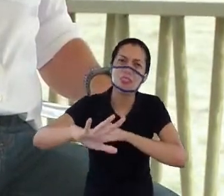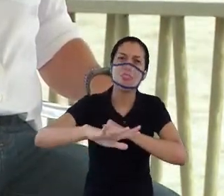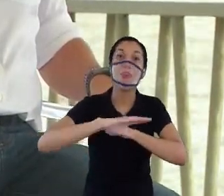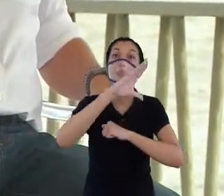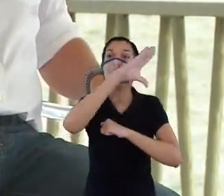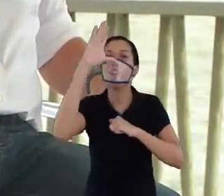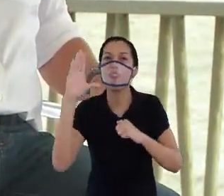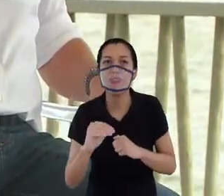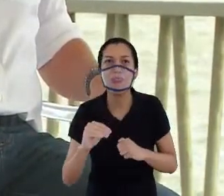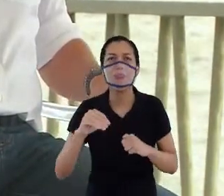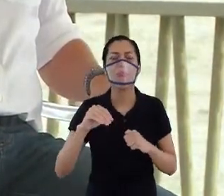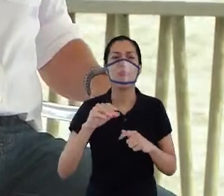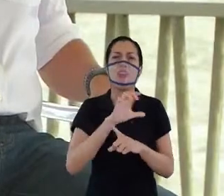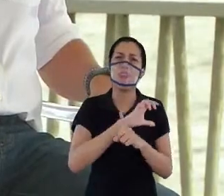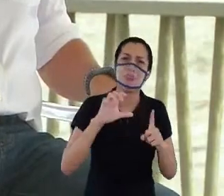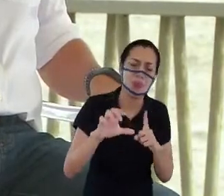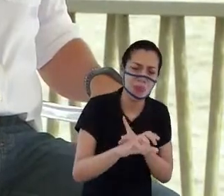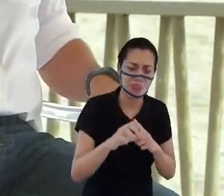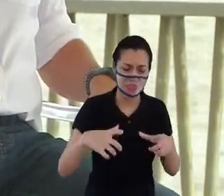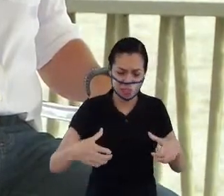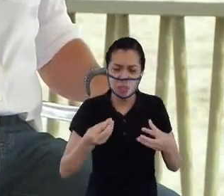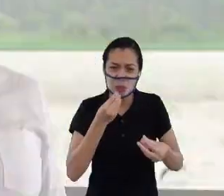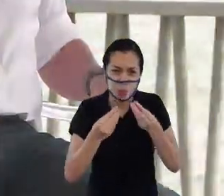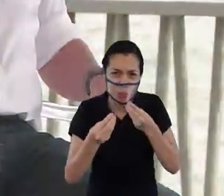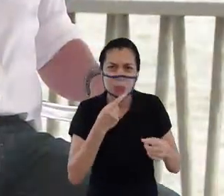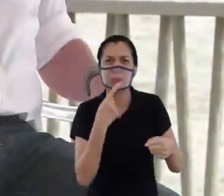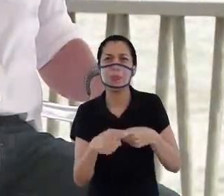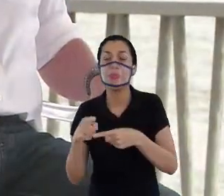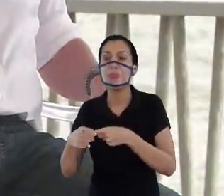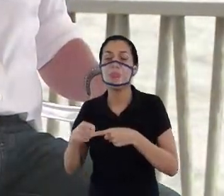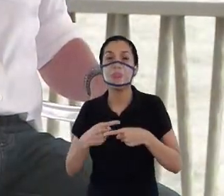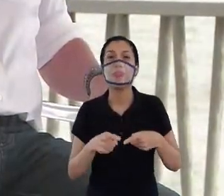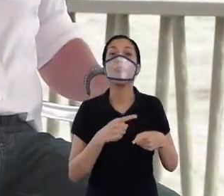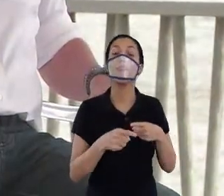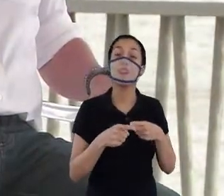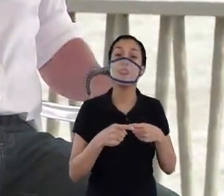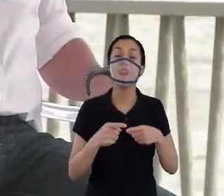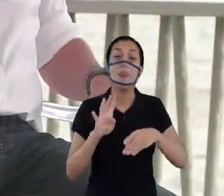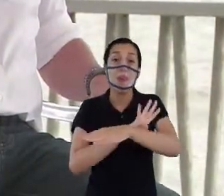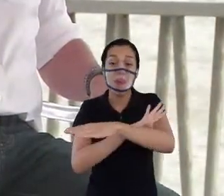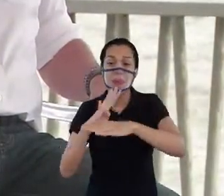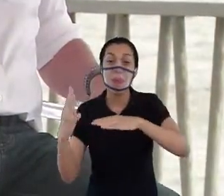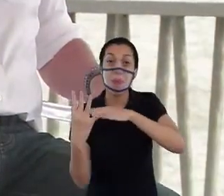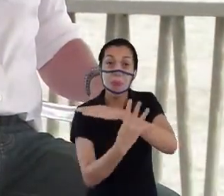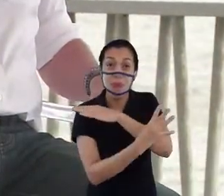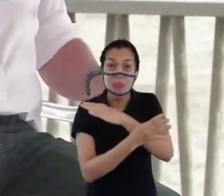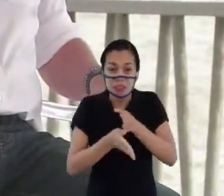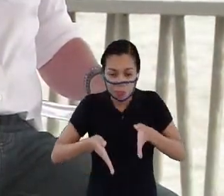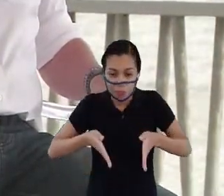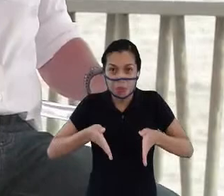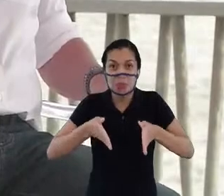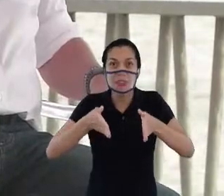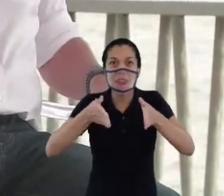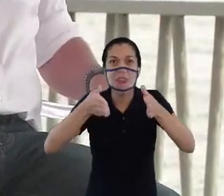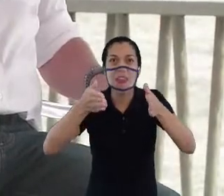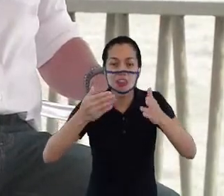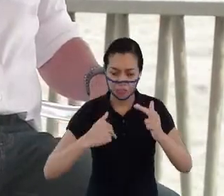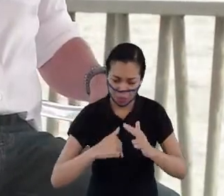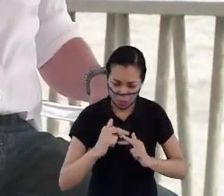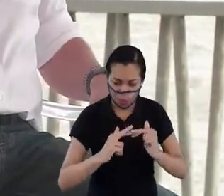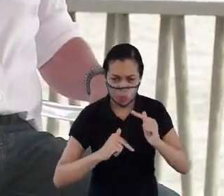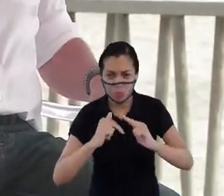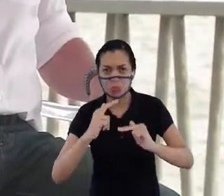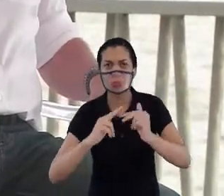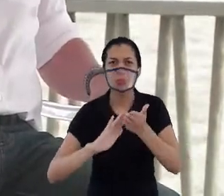gastronomía, cultura en Puerto Colombia. Estamos recuperando el muelle histórico que se integra con la plaza principal, y así como tenemos